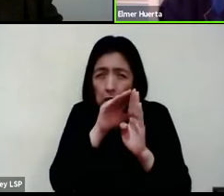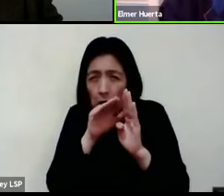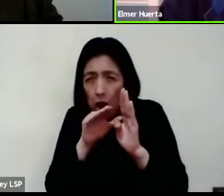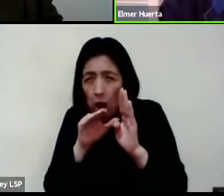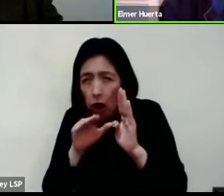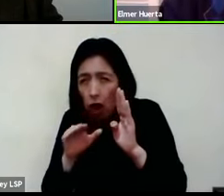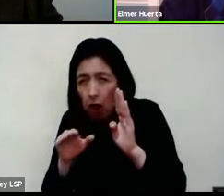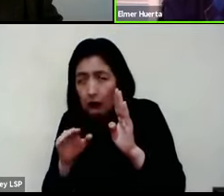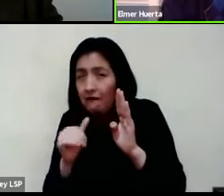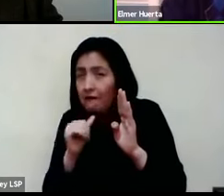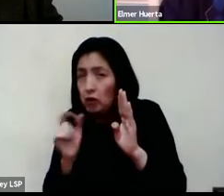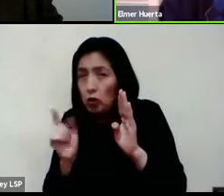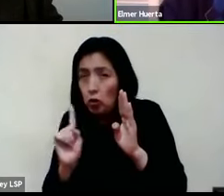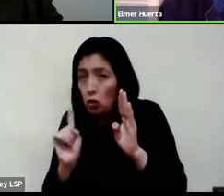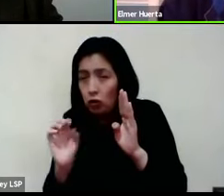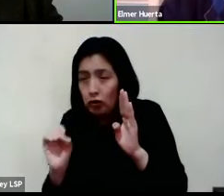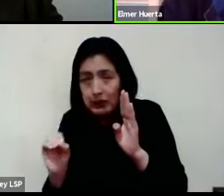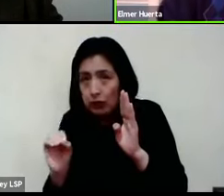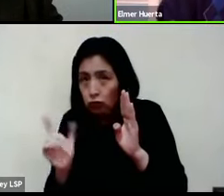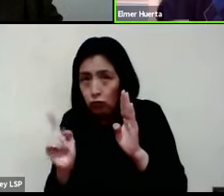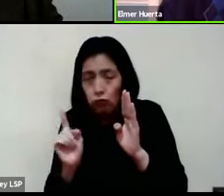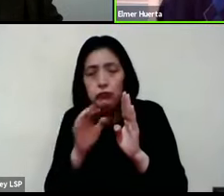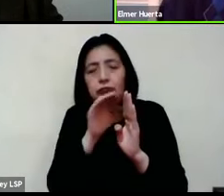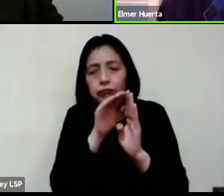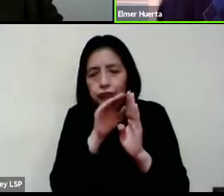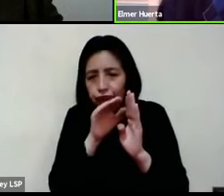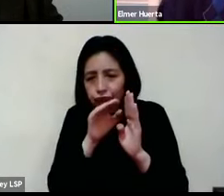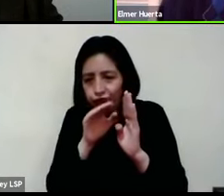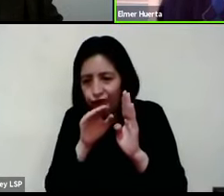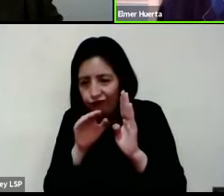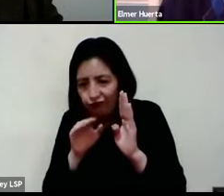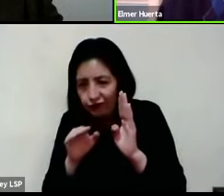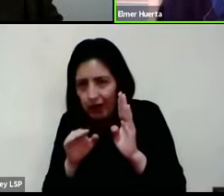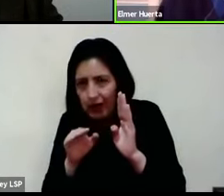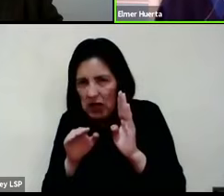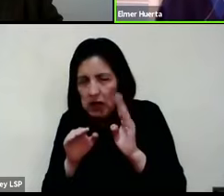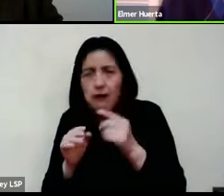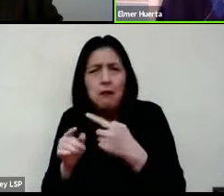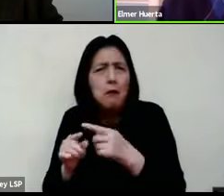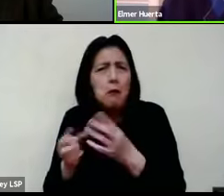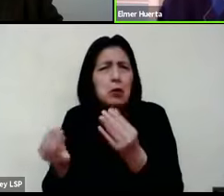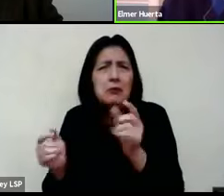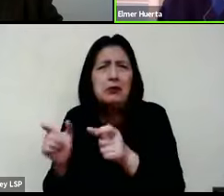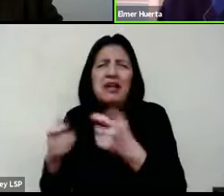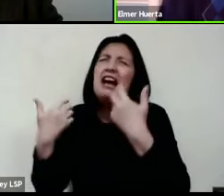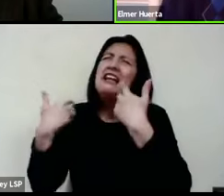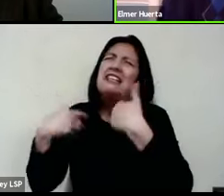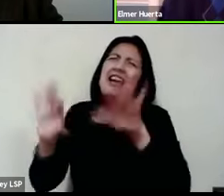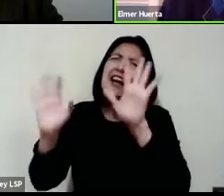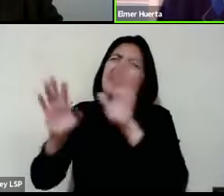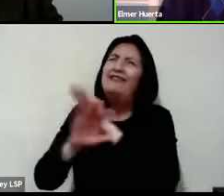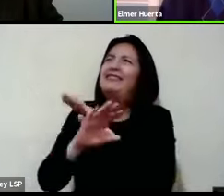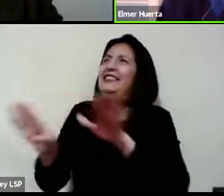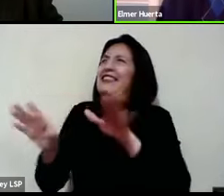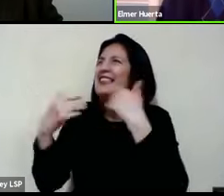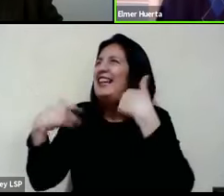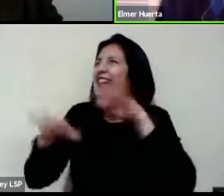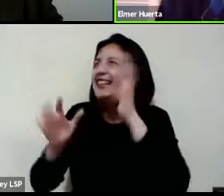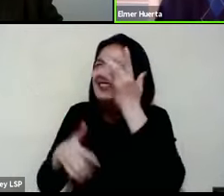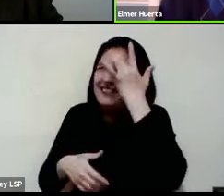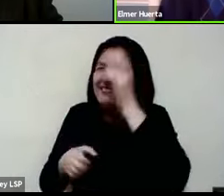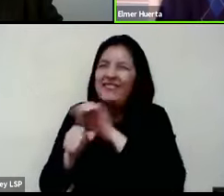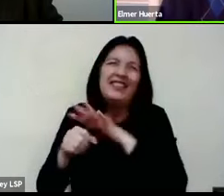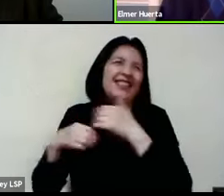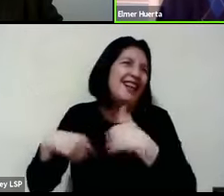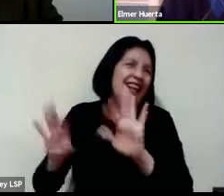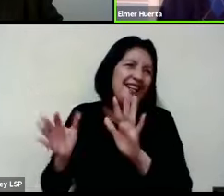llegado a cero, pero estamos bajando, pero mucha gente piensa que esto ya pasó. Mucha gente piensa de que